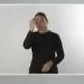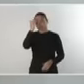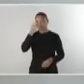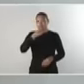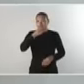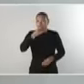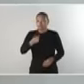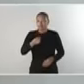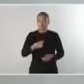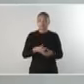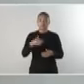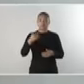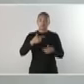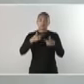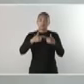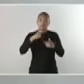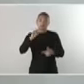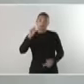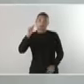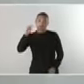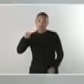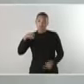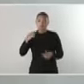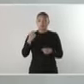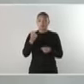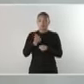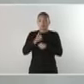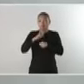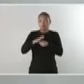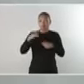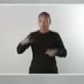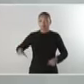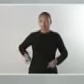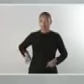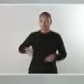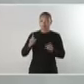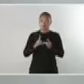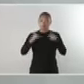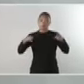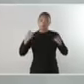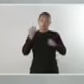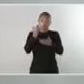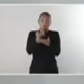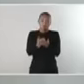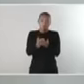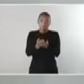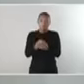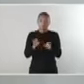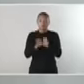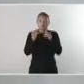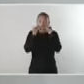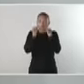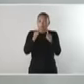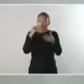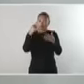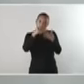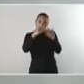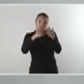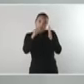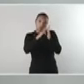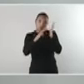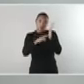comentado gestión gubernamental y desarrollo económico vamos a los detalles del evento de esta noche